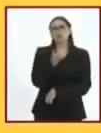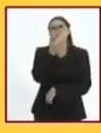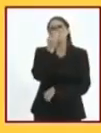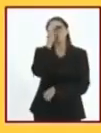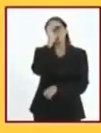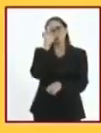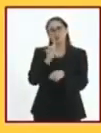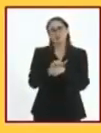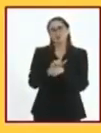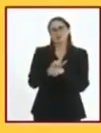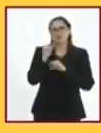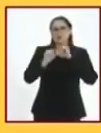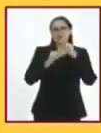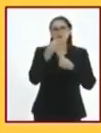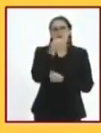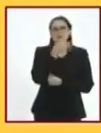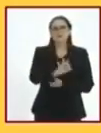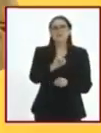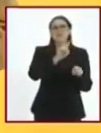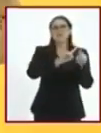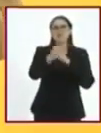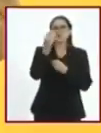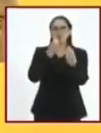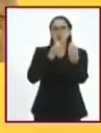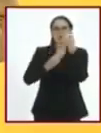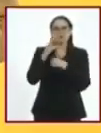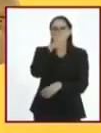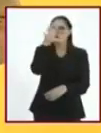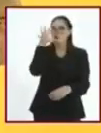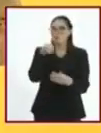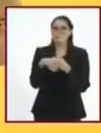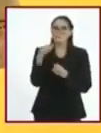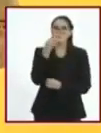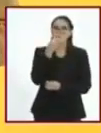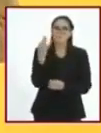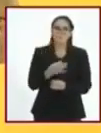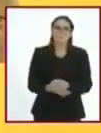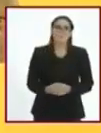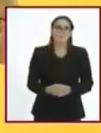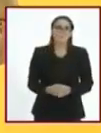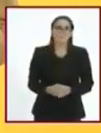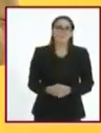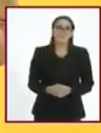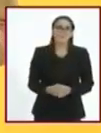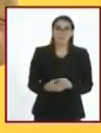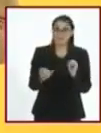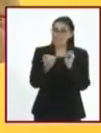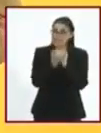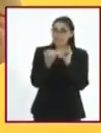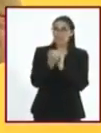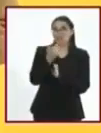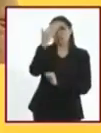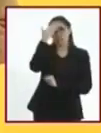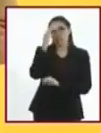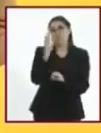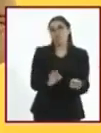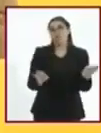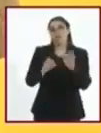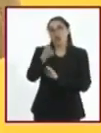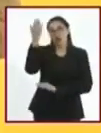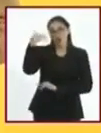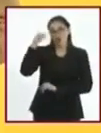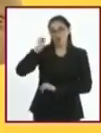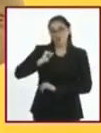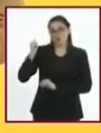tradiciones, fiestas y gastronomía. Pero también es importante señalar que si bien durante el virreinato se